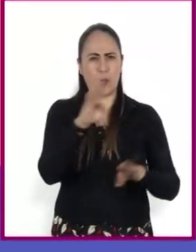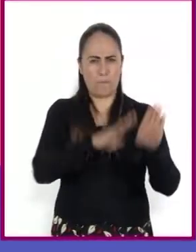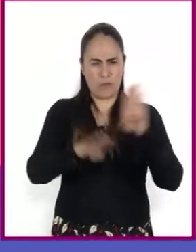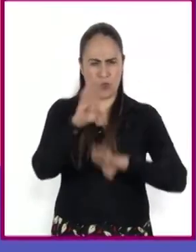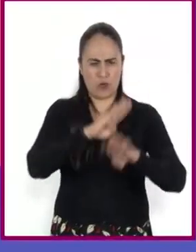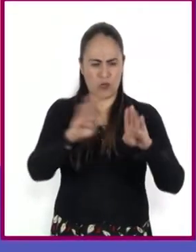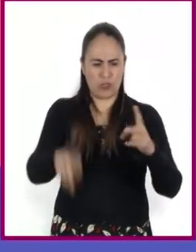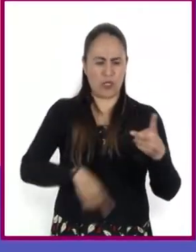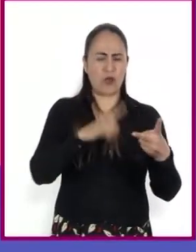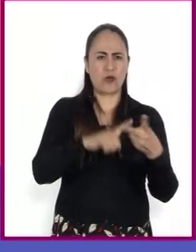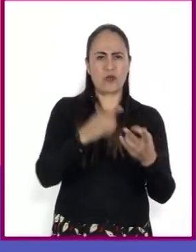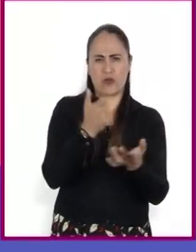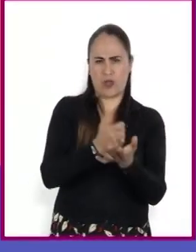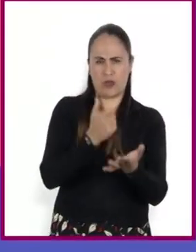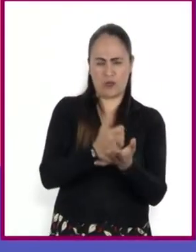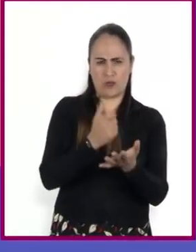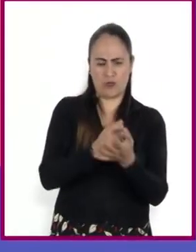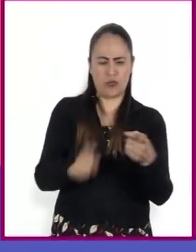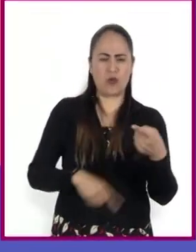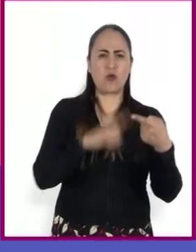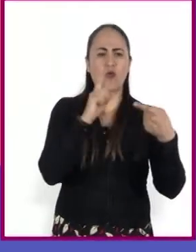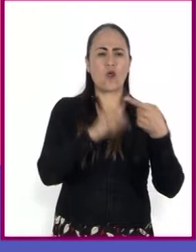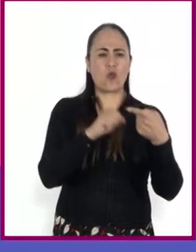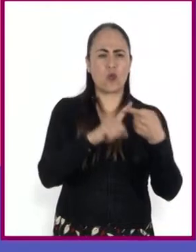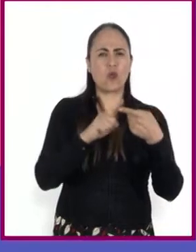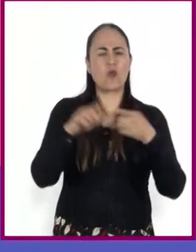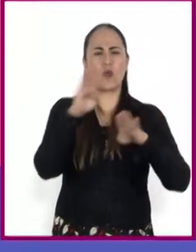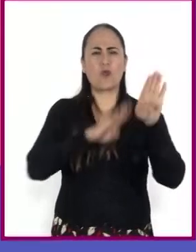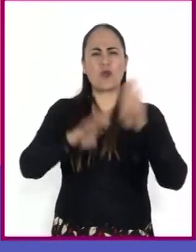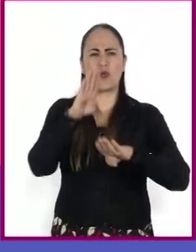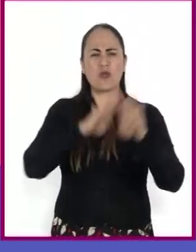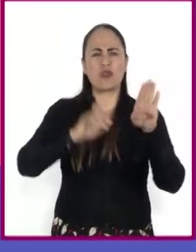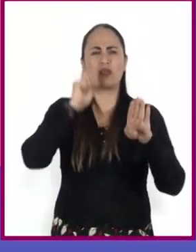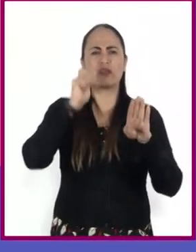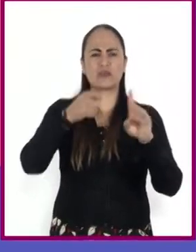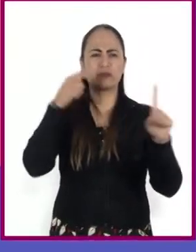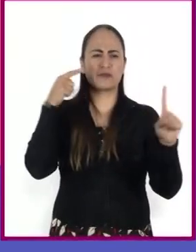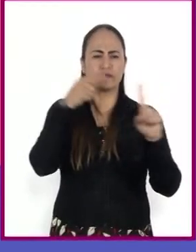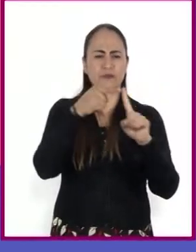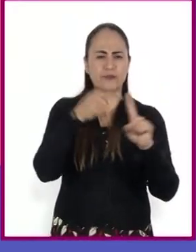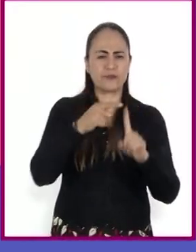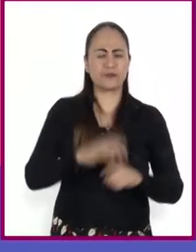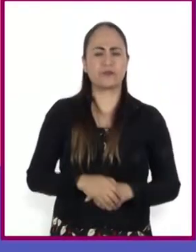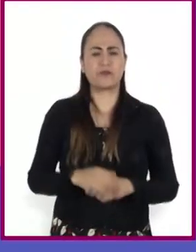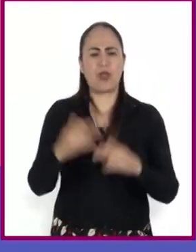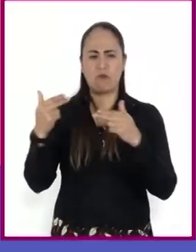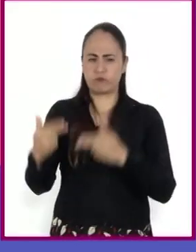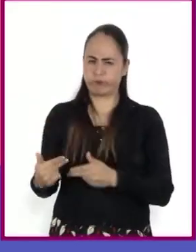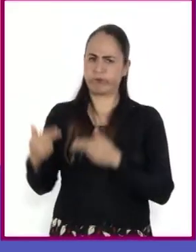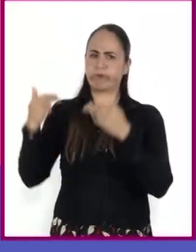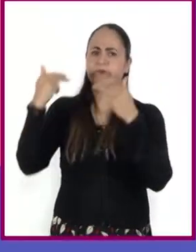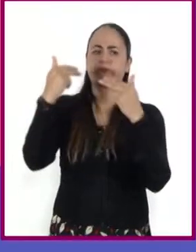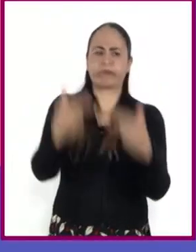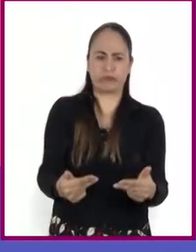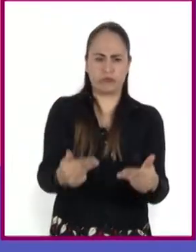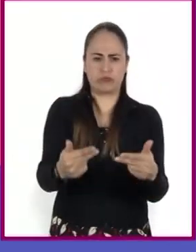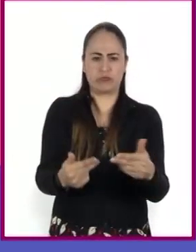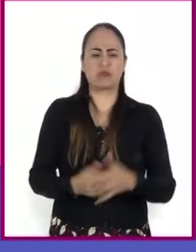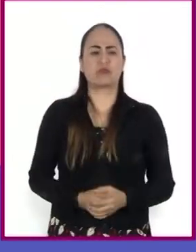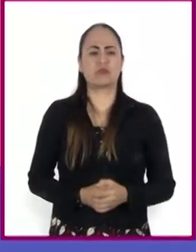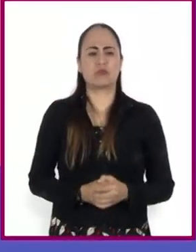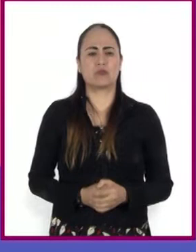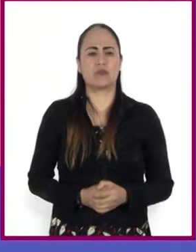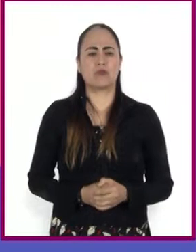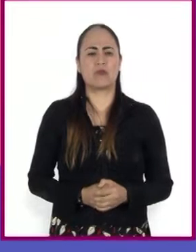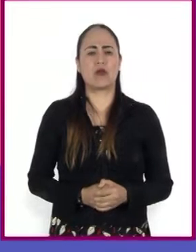para economía. Uno, adjetivo, biología. Dicho de un carácter hereditario, que no se manifiesta en el